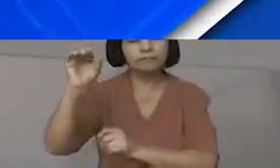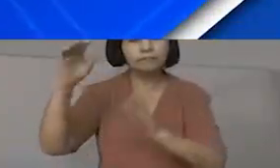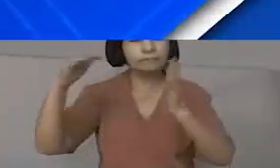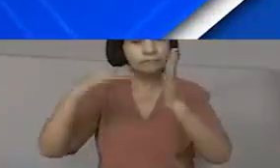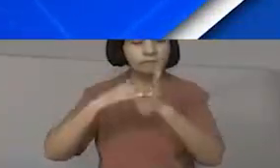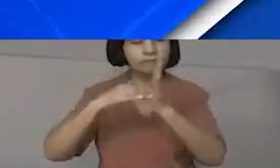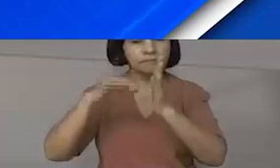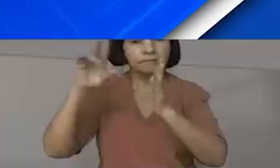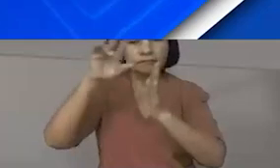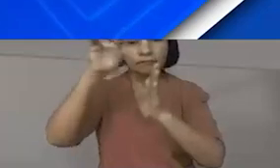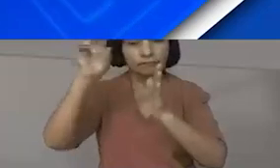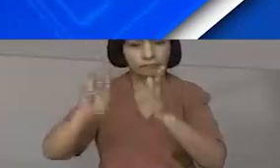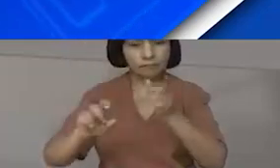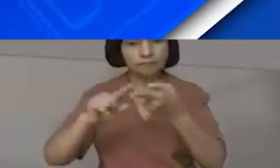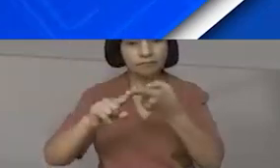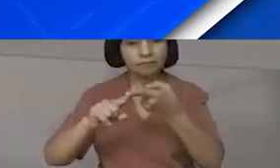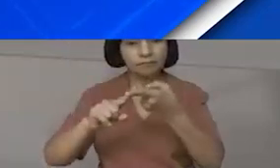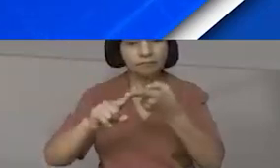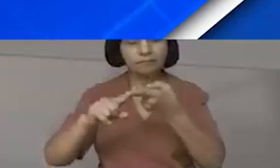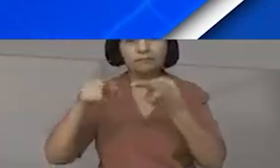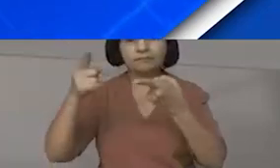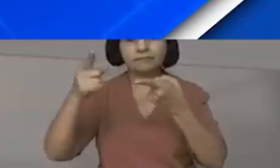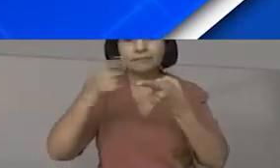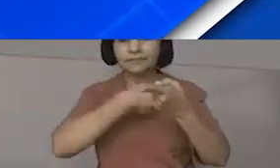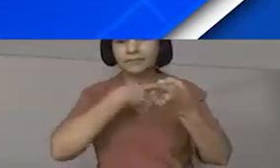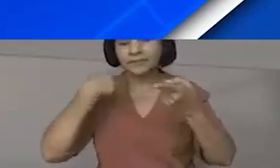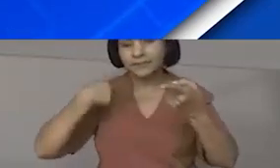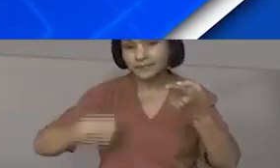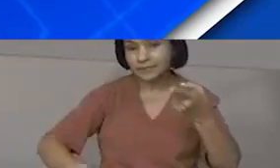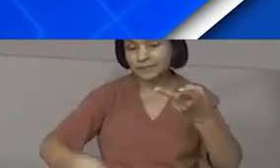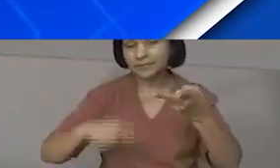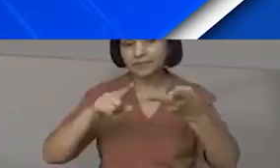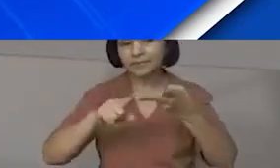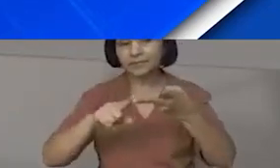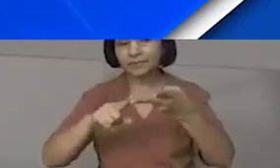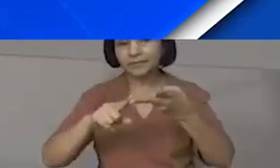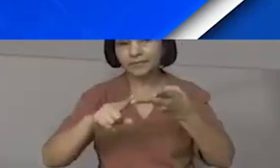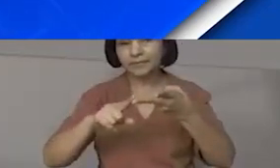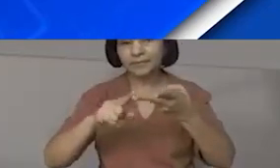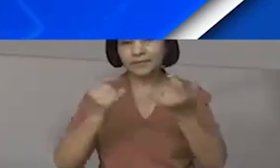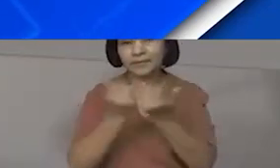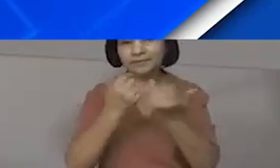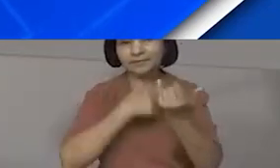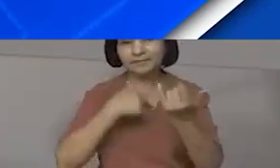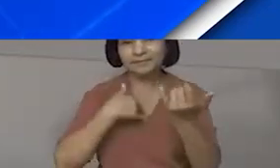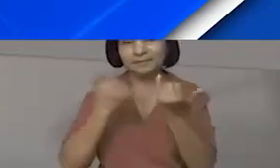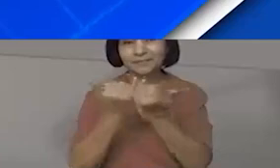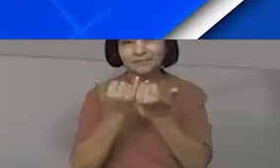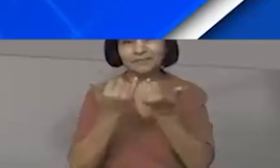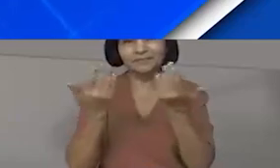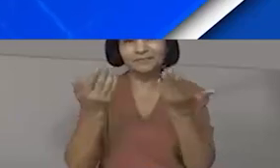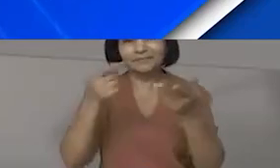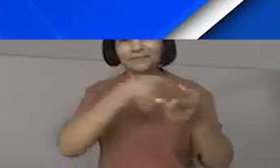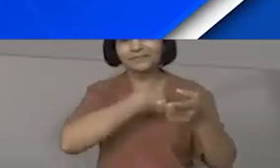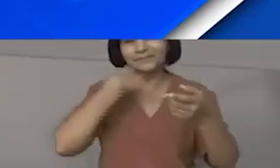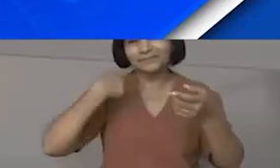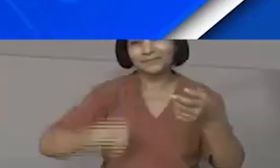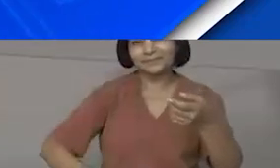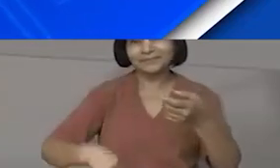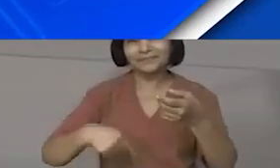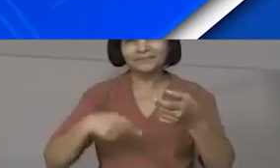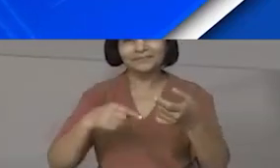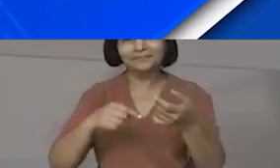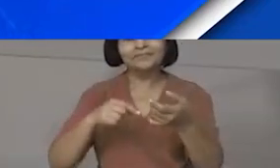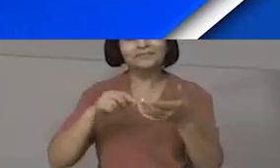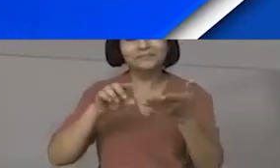82.450.000 euros, de los cuales China Communication Construction Company de la República Popular de China